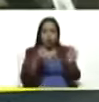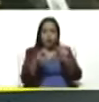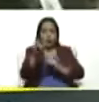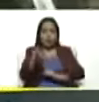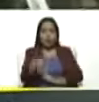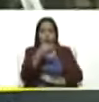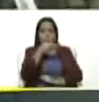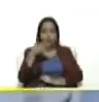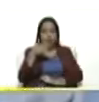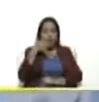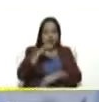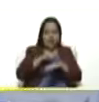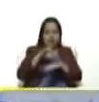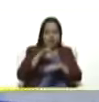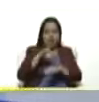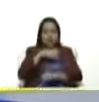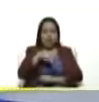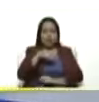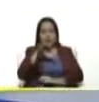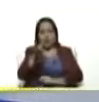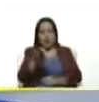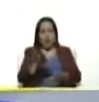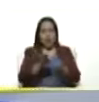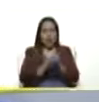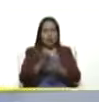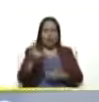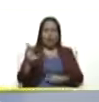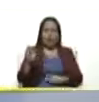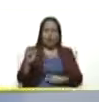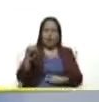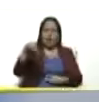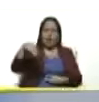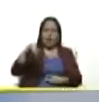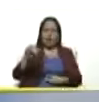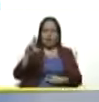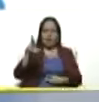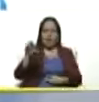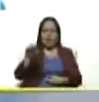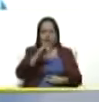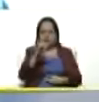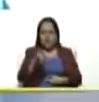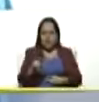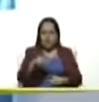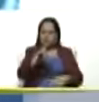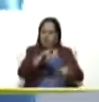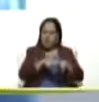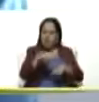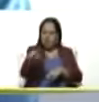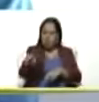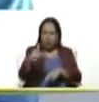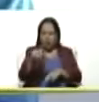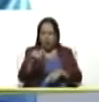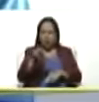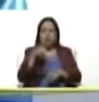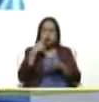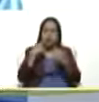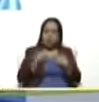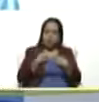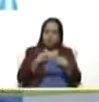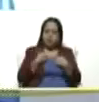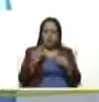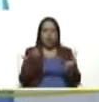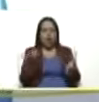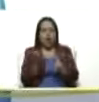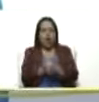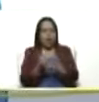país, compañero Ramírez, que está por allí sentadito, y me decía él que uno de los logros